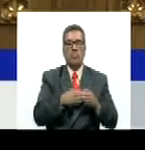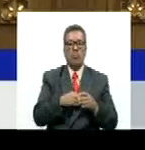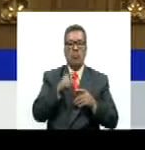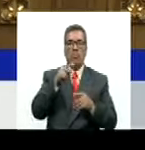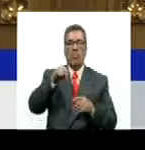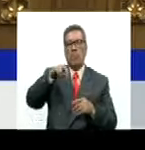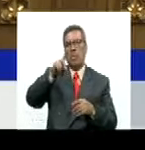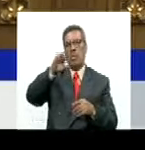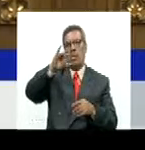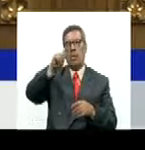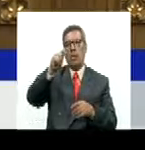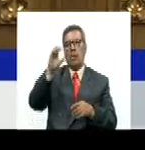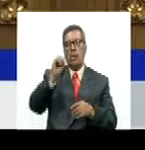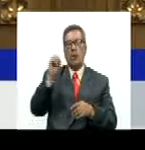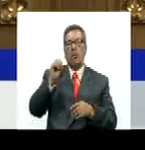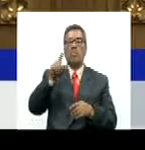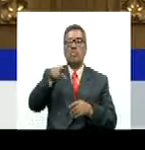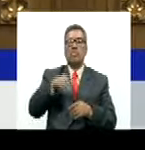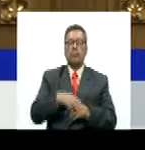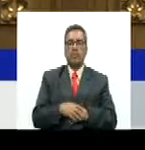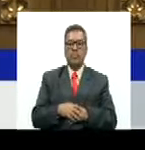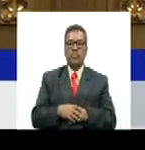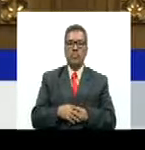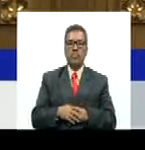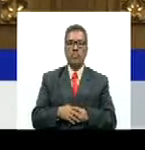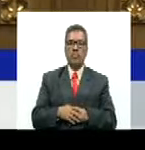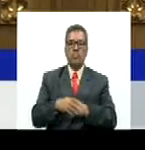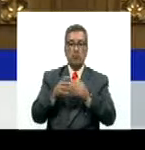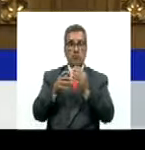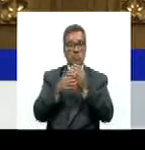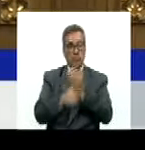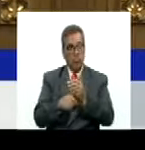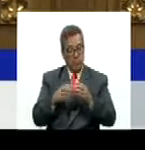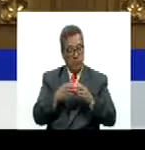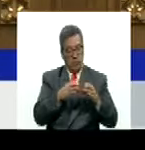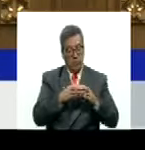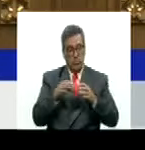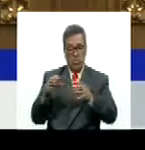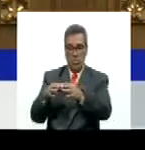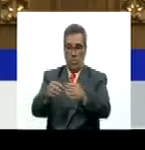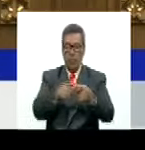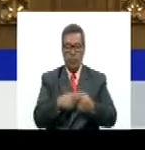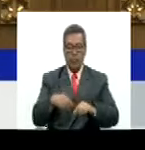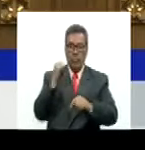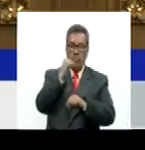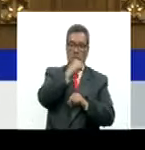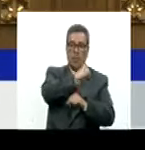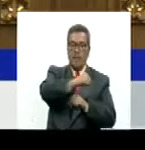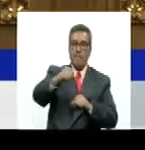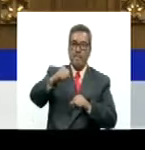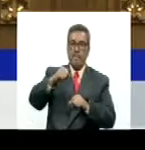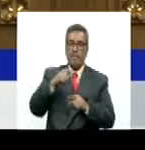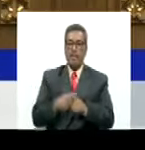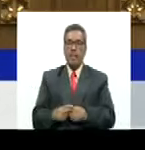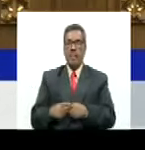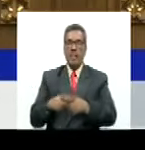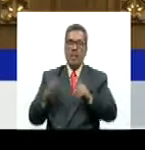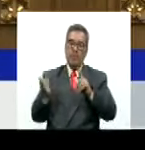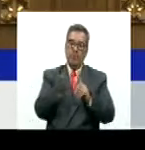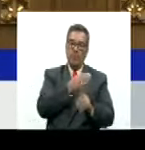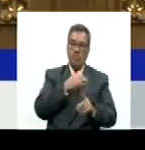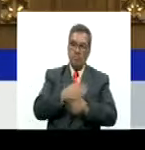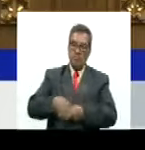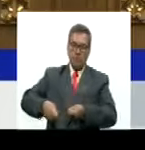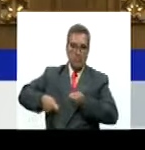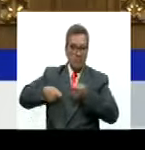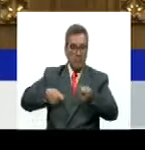comanditos, que no son otra cosa que células activadas para el asesinato, el amedrentamiento